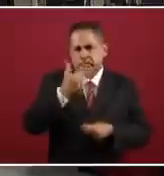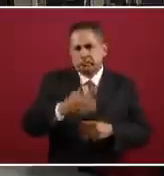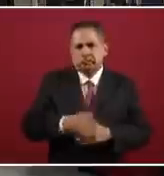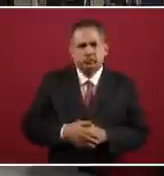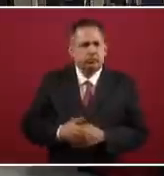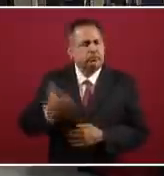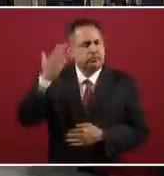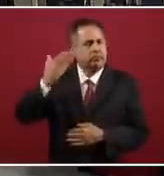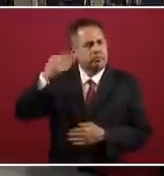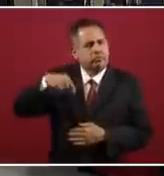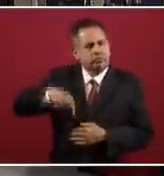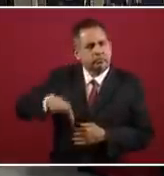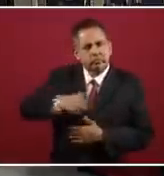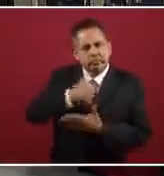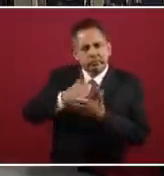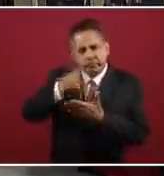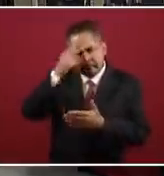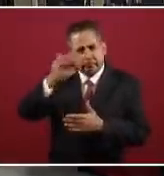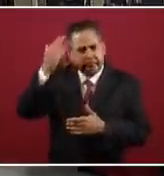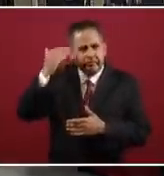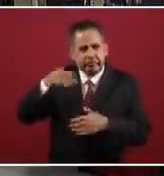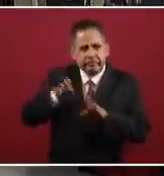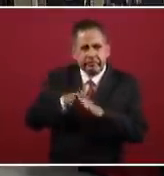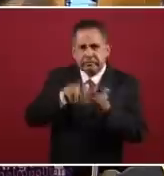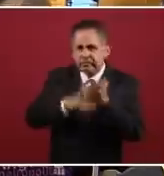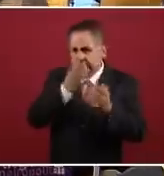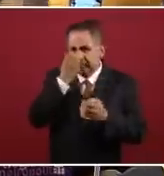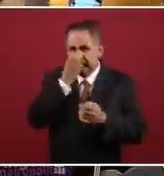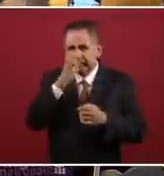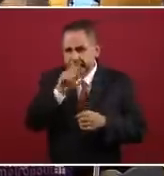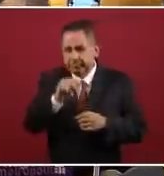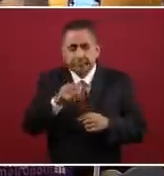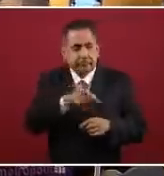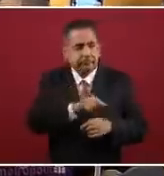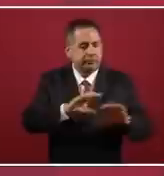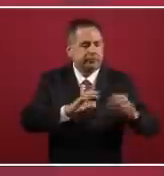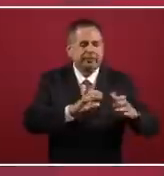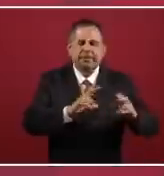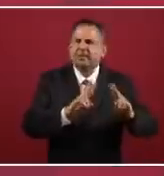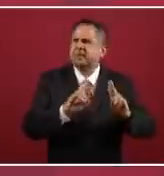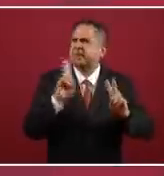apliqué aquí en la Ciudad de México, no con las escuelas, con las unidades